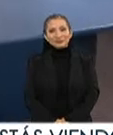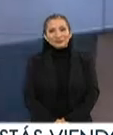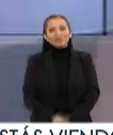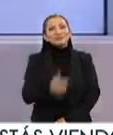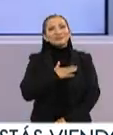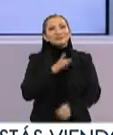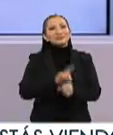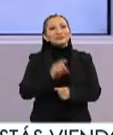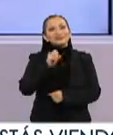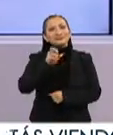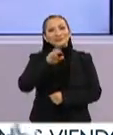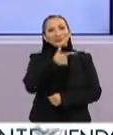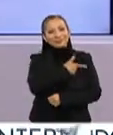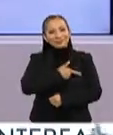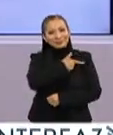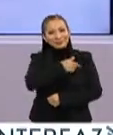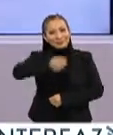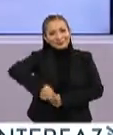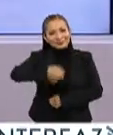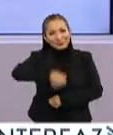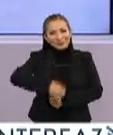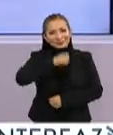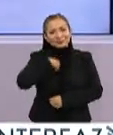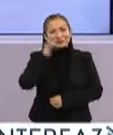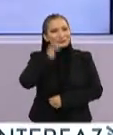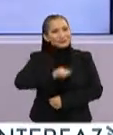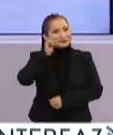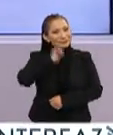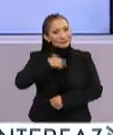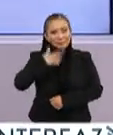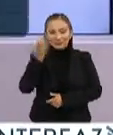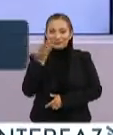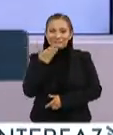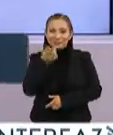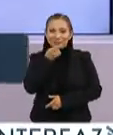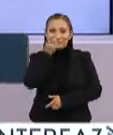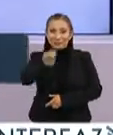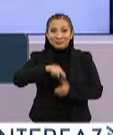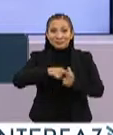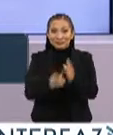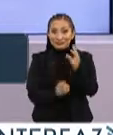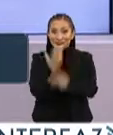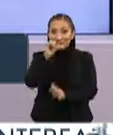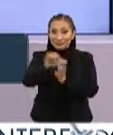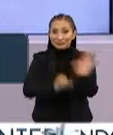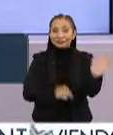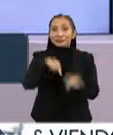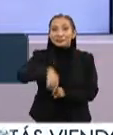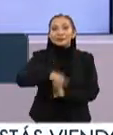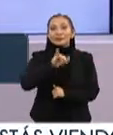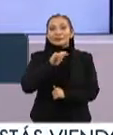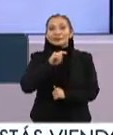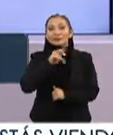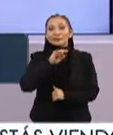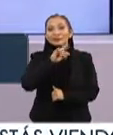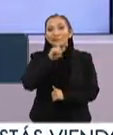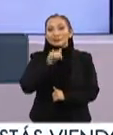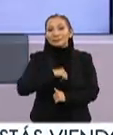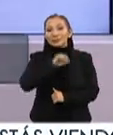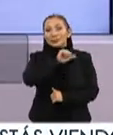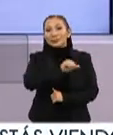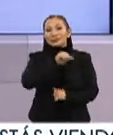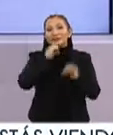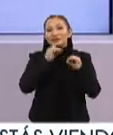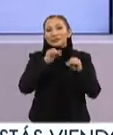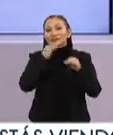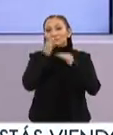Muy buenos días, Omar, me da muchísimo gusto saludarte como siempre, como bien lo dices, iniciar este nuevo mes aquí en Interfaz de la Agencia